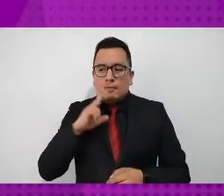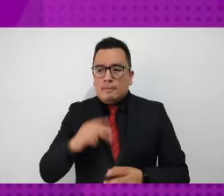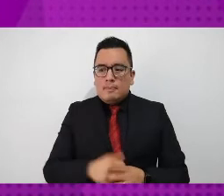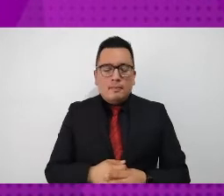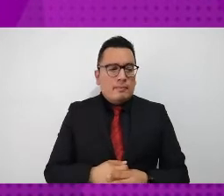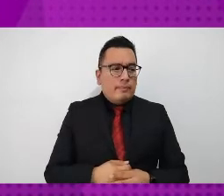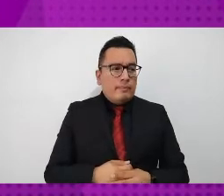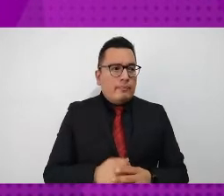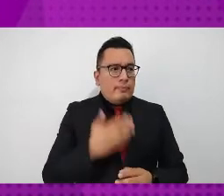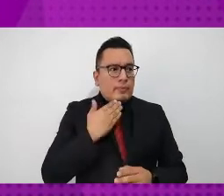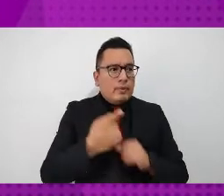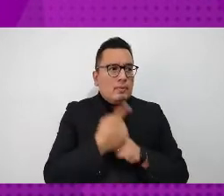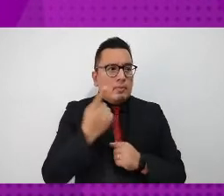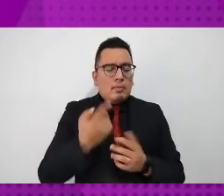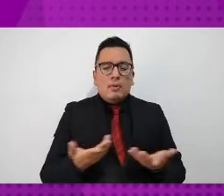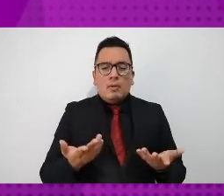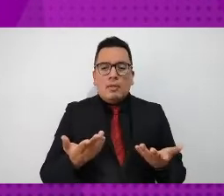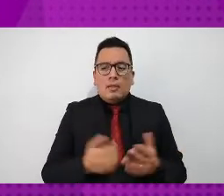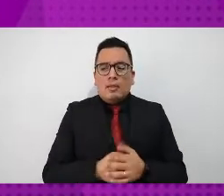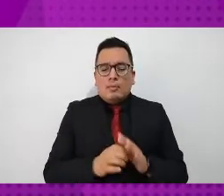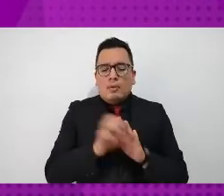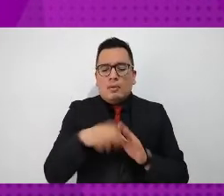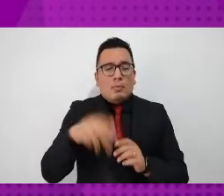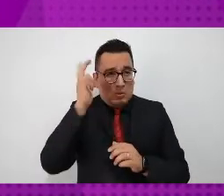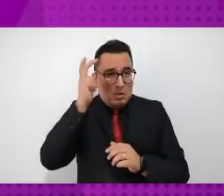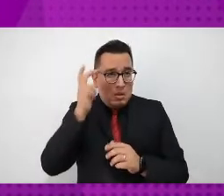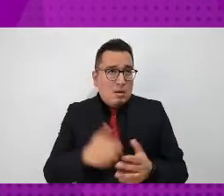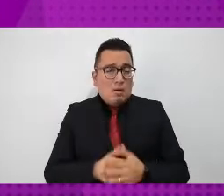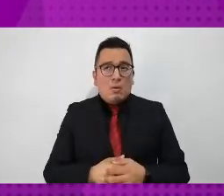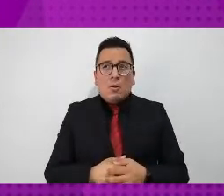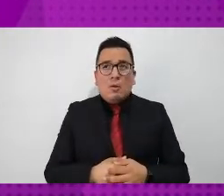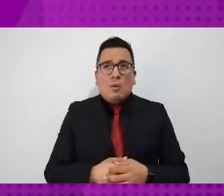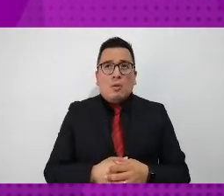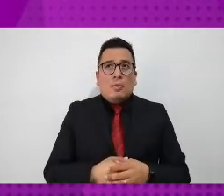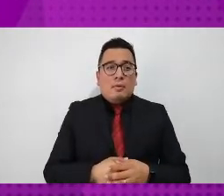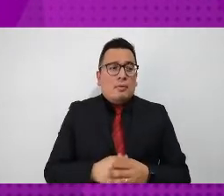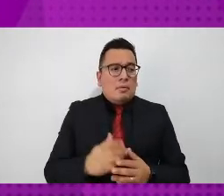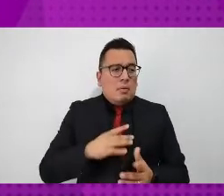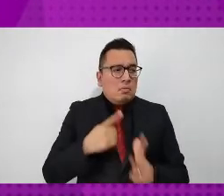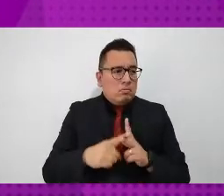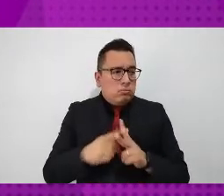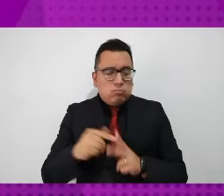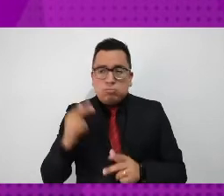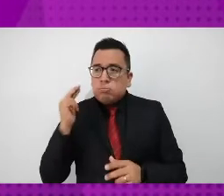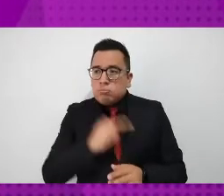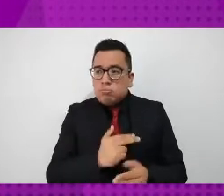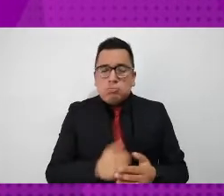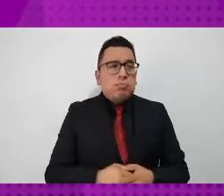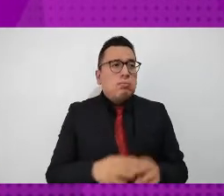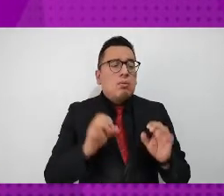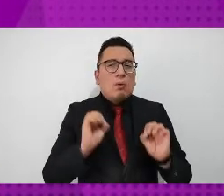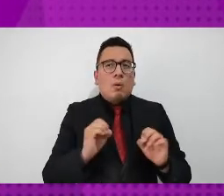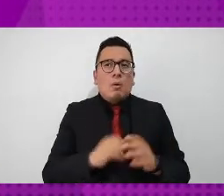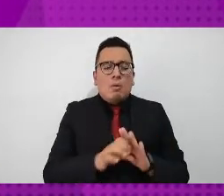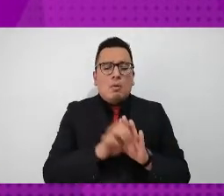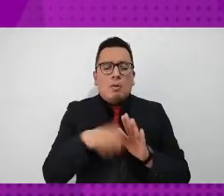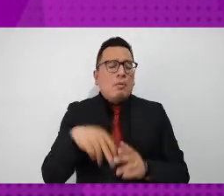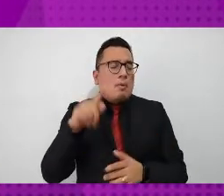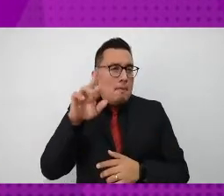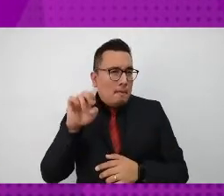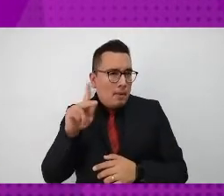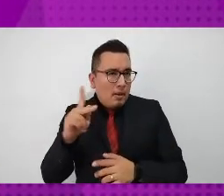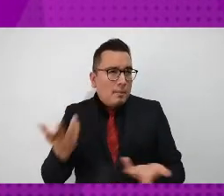muy favorable donde lo particular en el caso de hidalgo tanto el conteo rápido tanto el programa de resultados